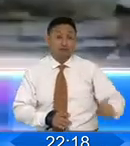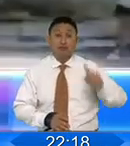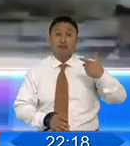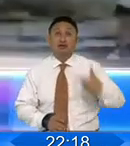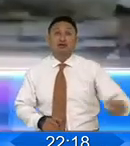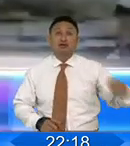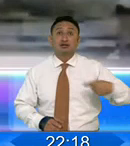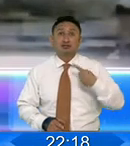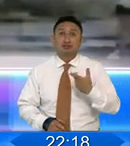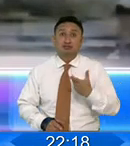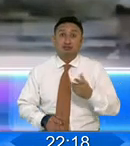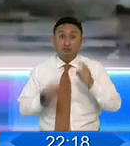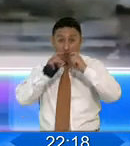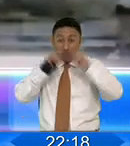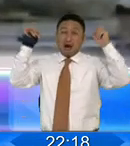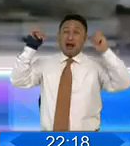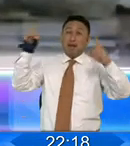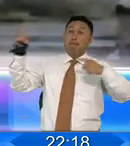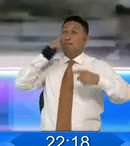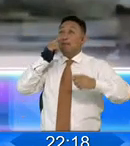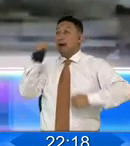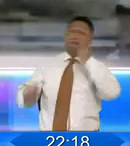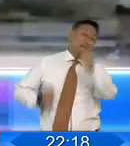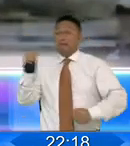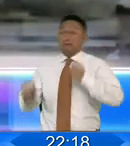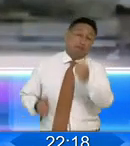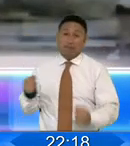es un grito que dice, papá.